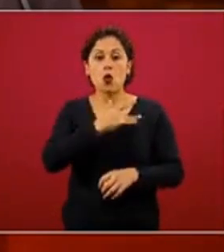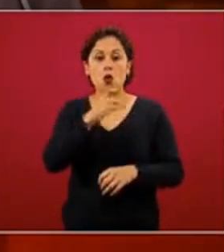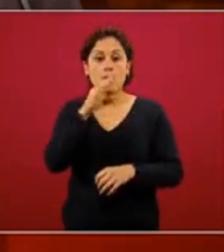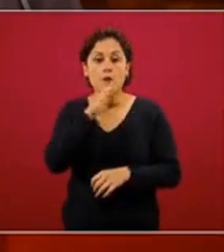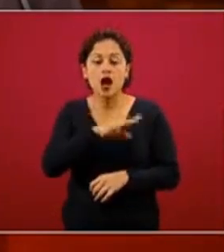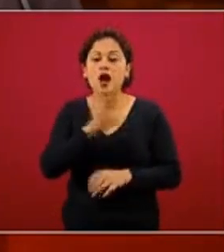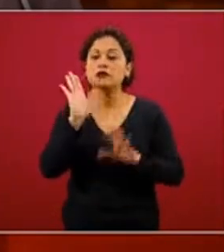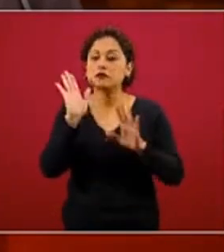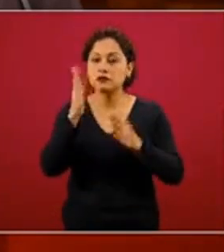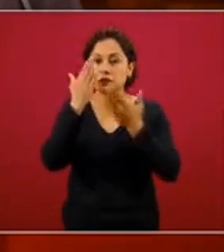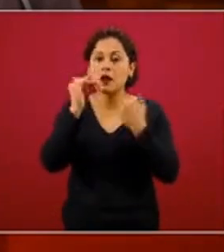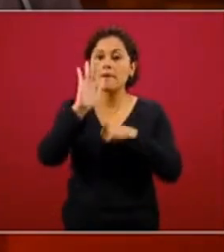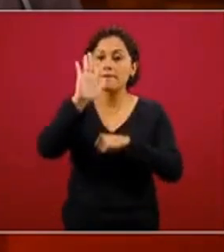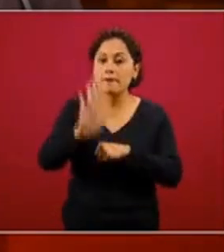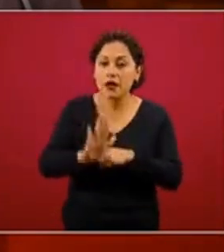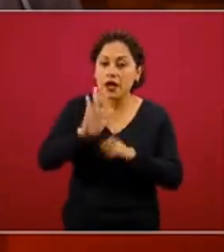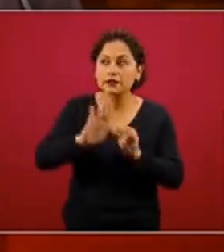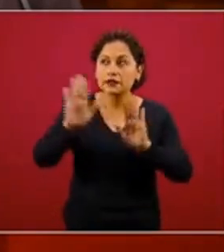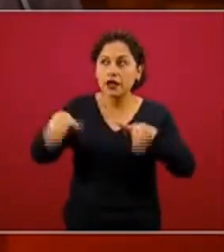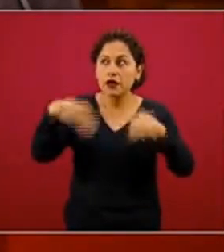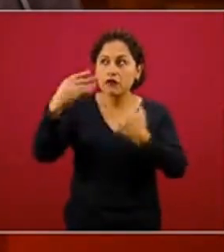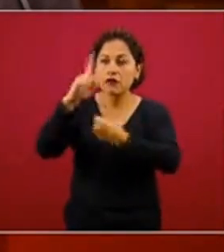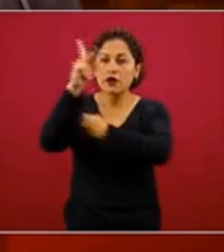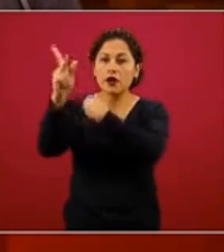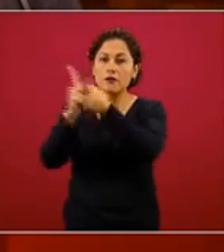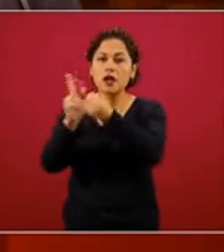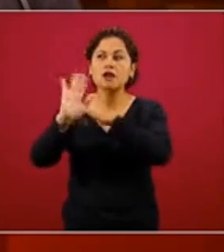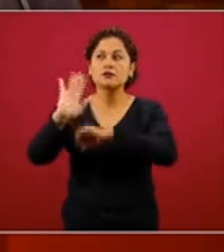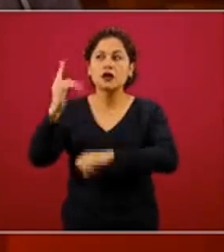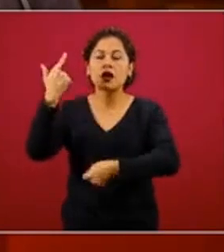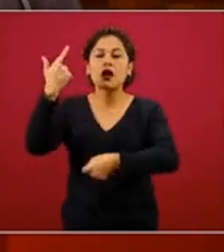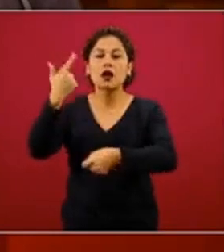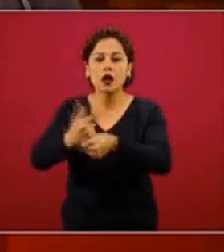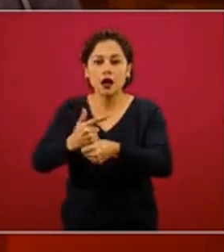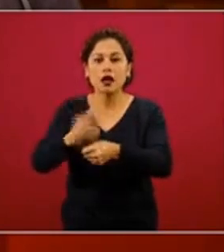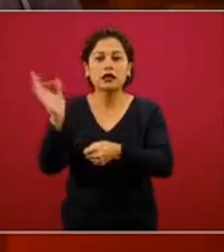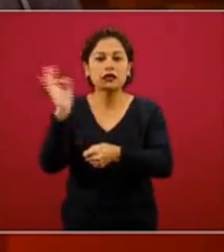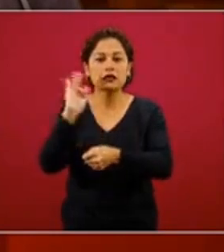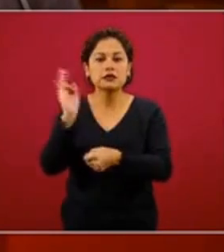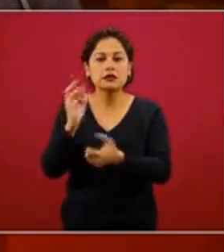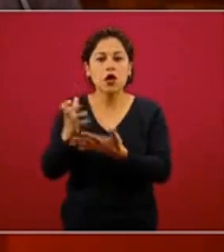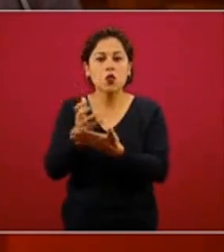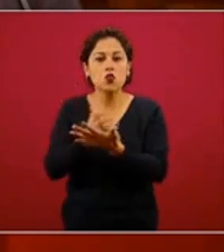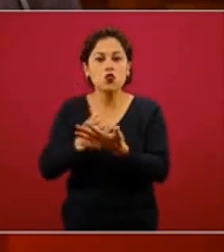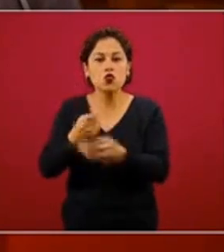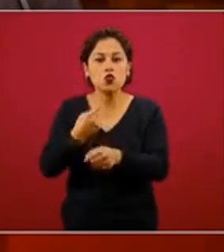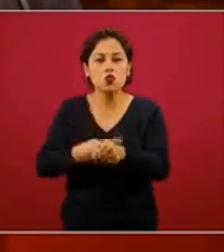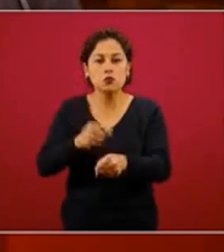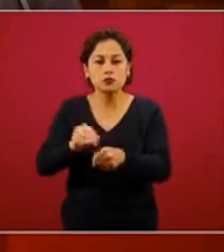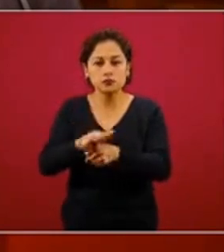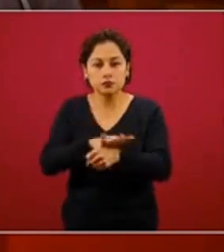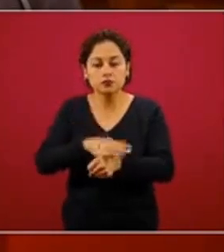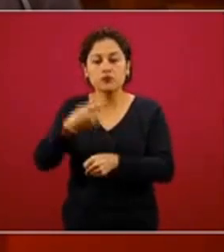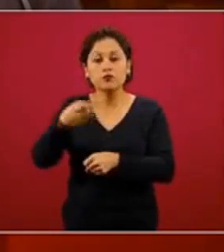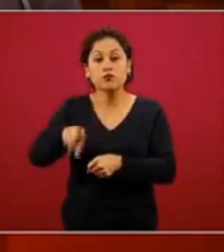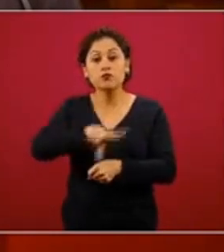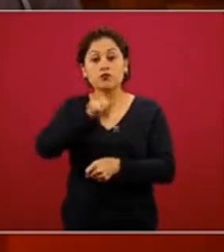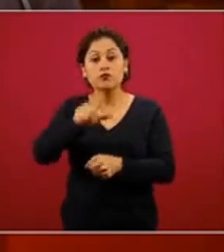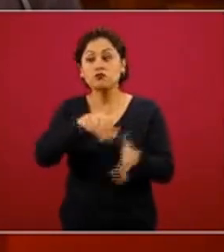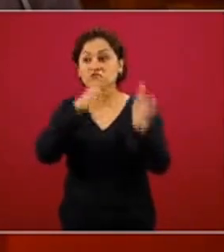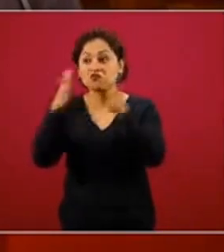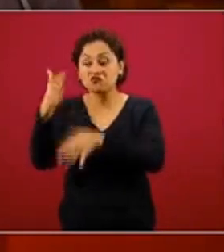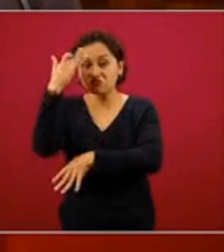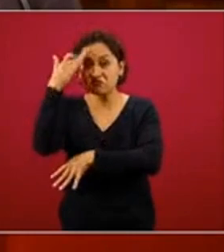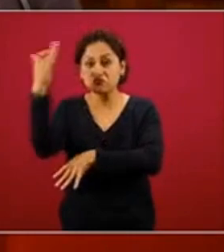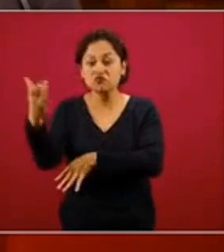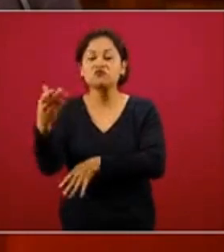registros en otros países. ¿Y qué estrategia estarían diseñando para entonces atender a los pacientes con esas secuelas? ¿En qué momento